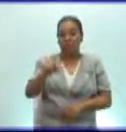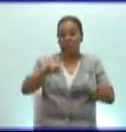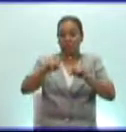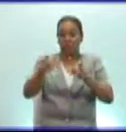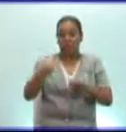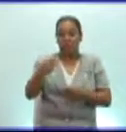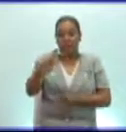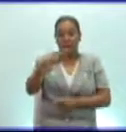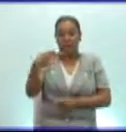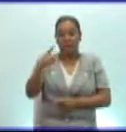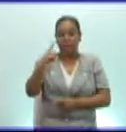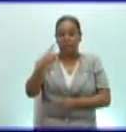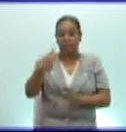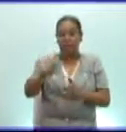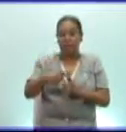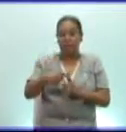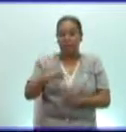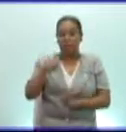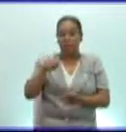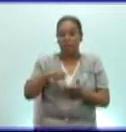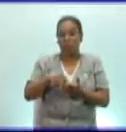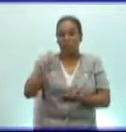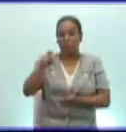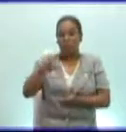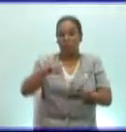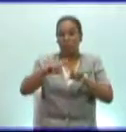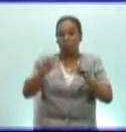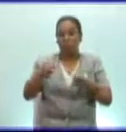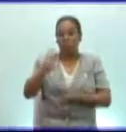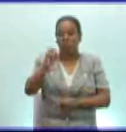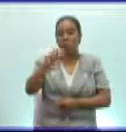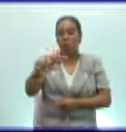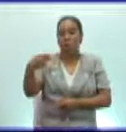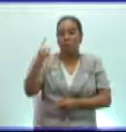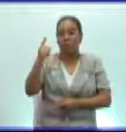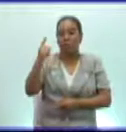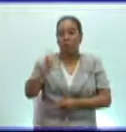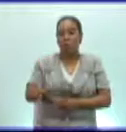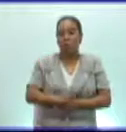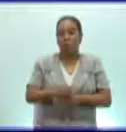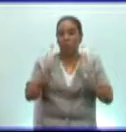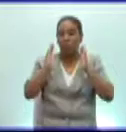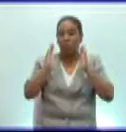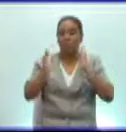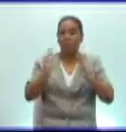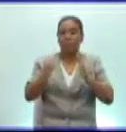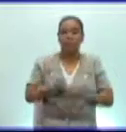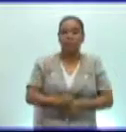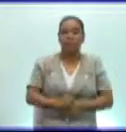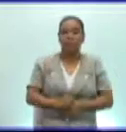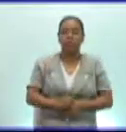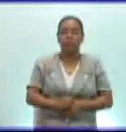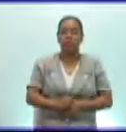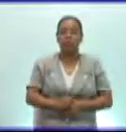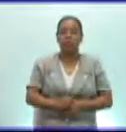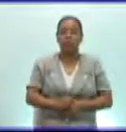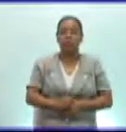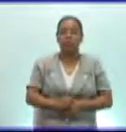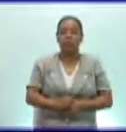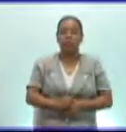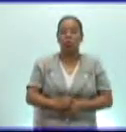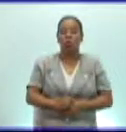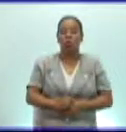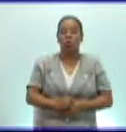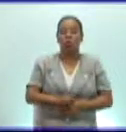K del agua, que va a ser igual a concentración de ion hidrógeno por concentración de ion